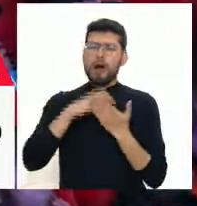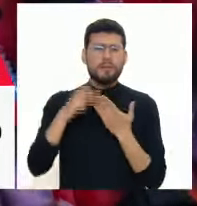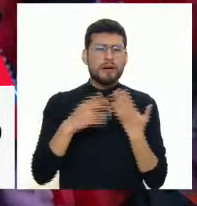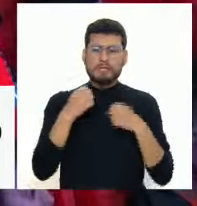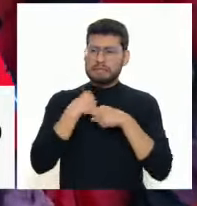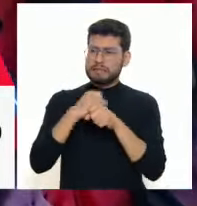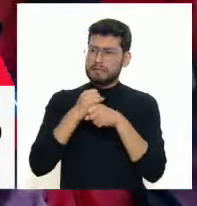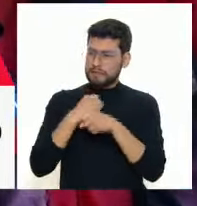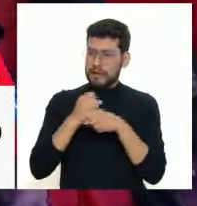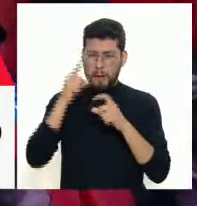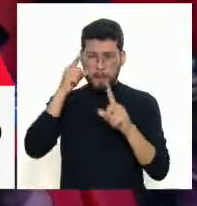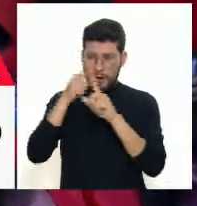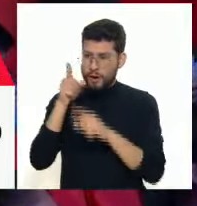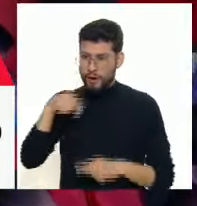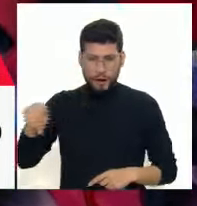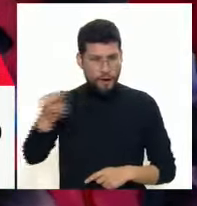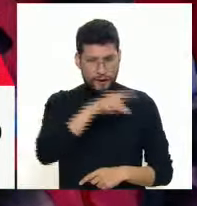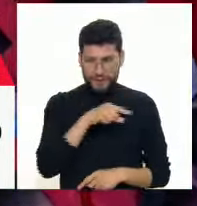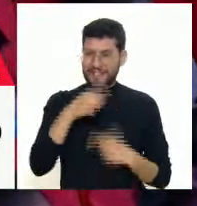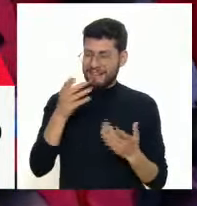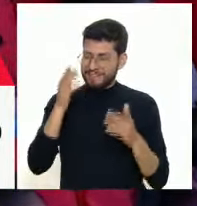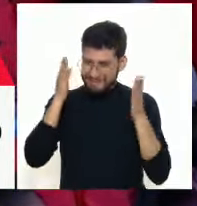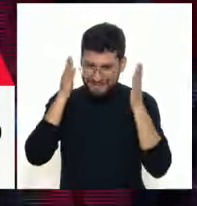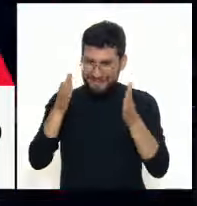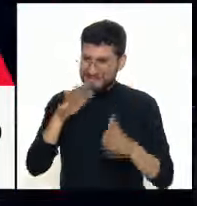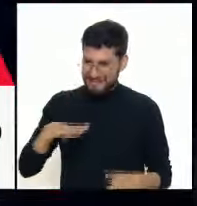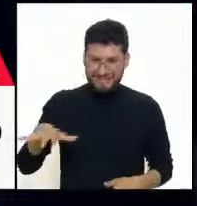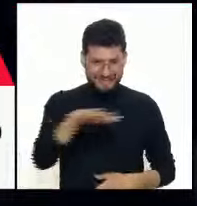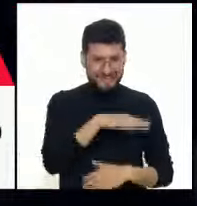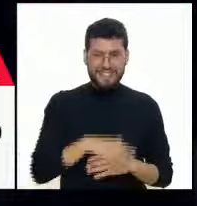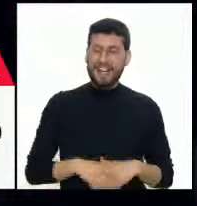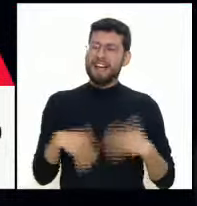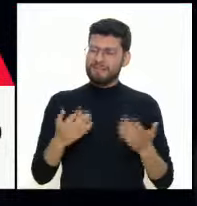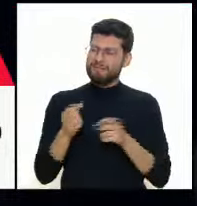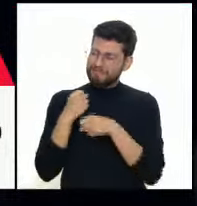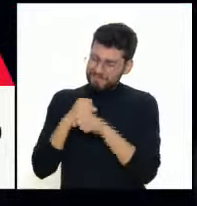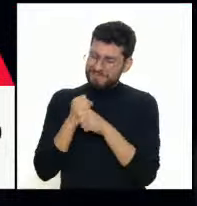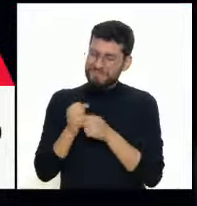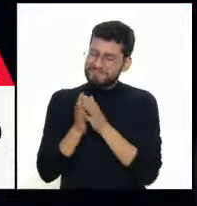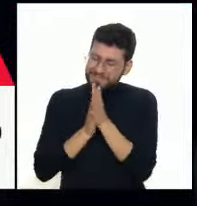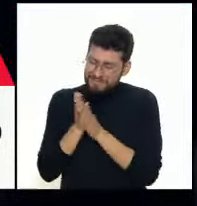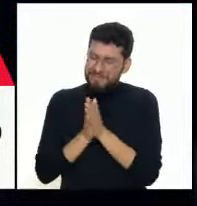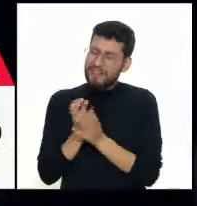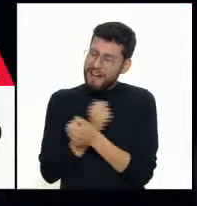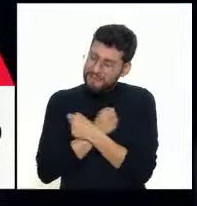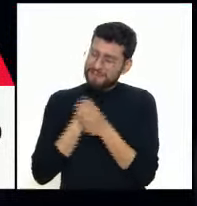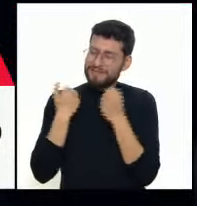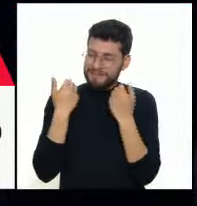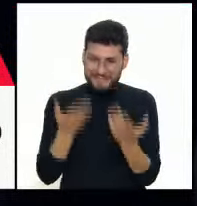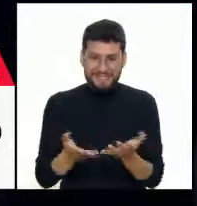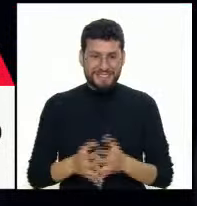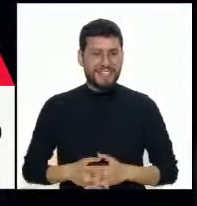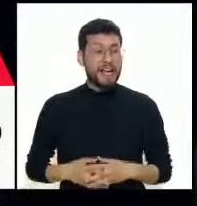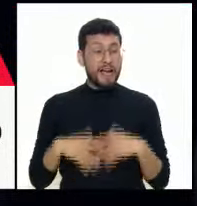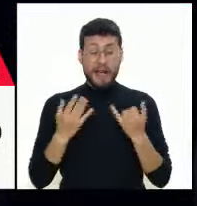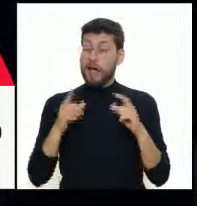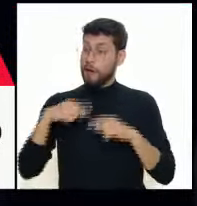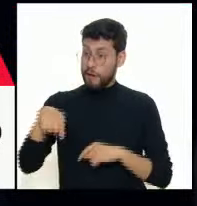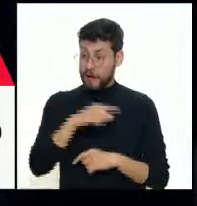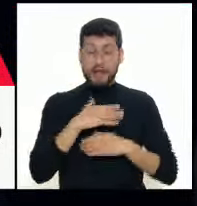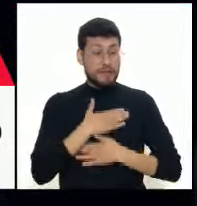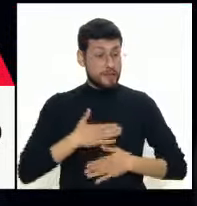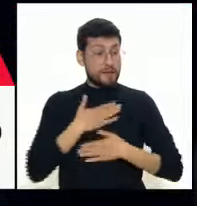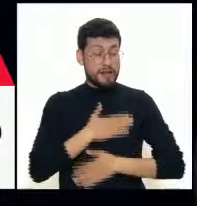los hicimos pensando en ustedes y para ustedes, con mucha dedicación y con mucho cariño. Queremos que se